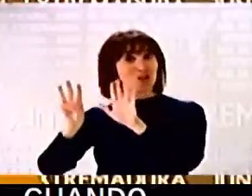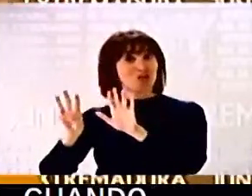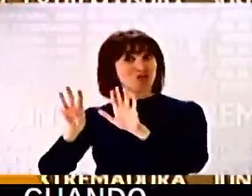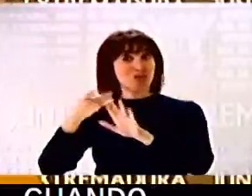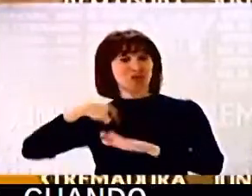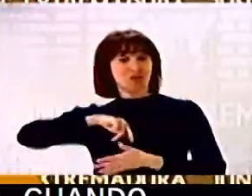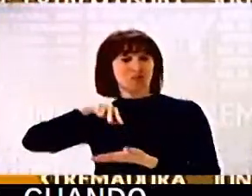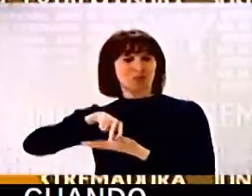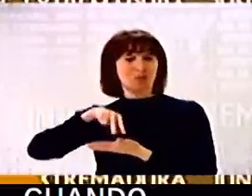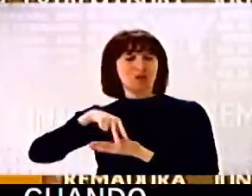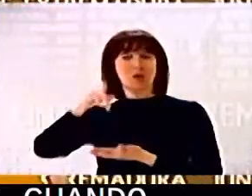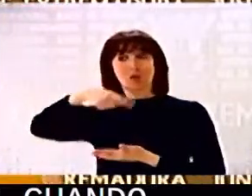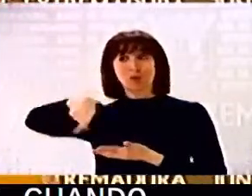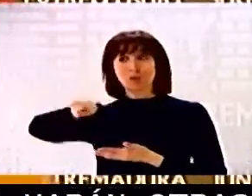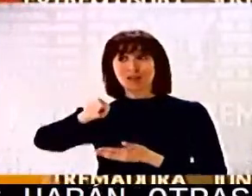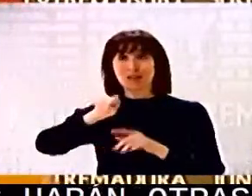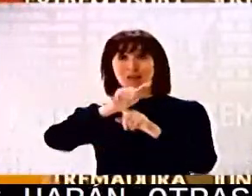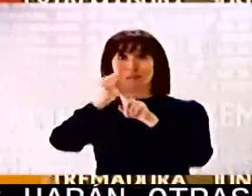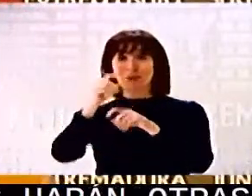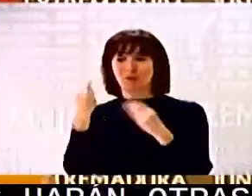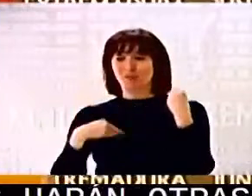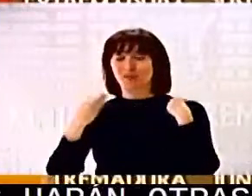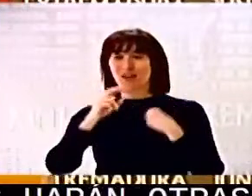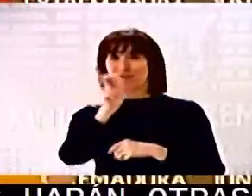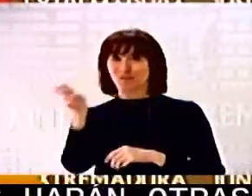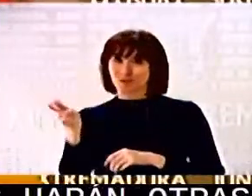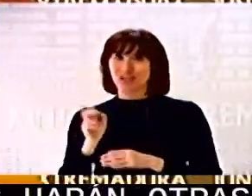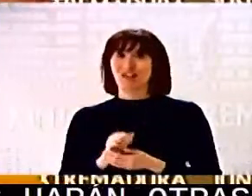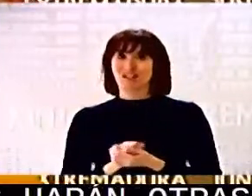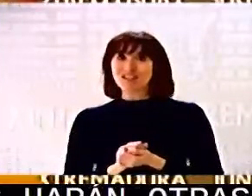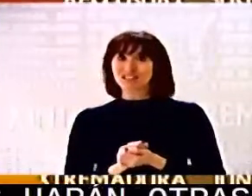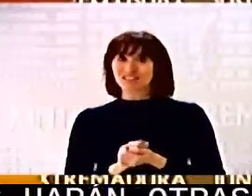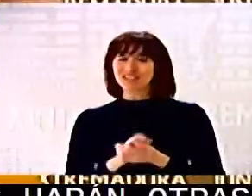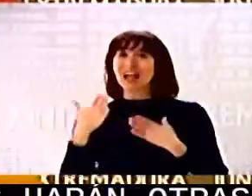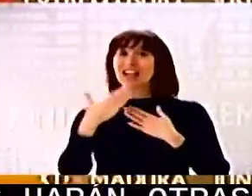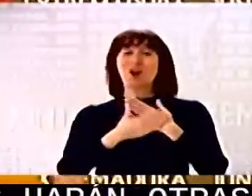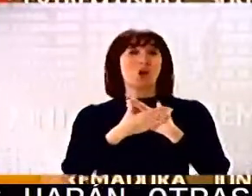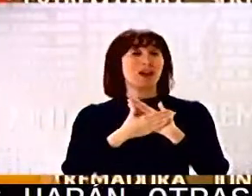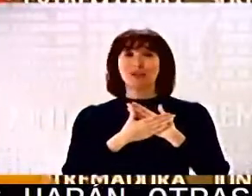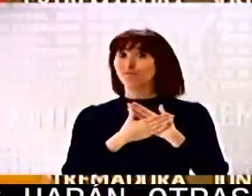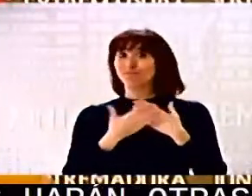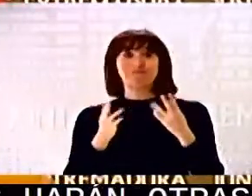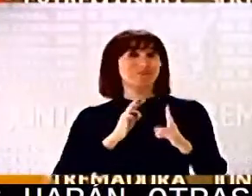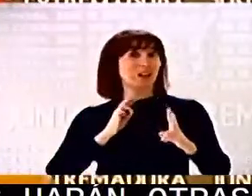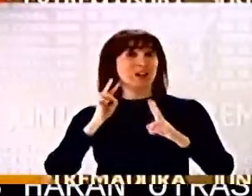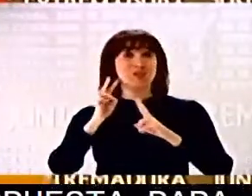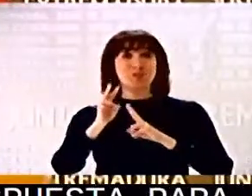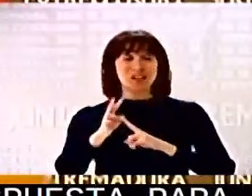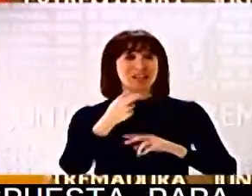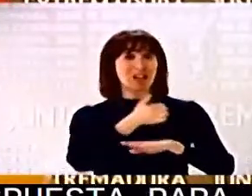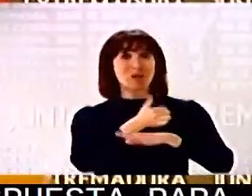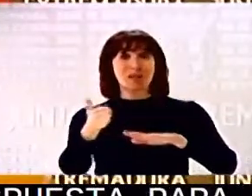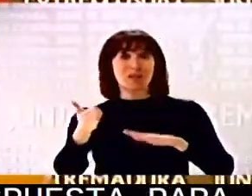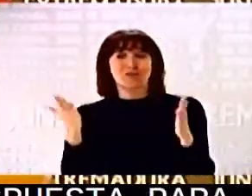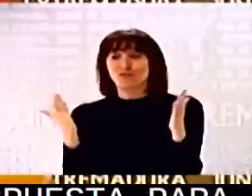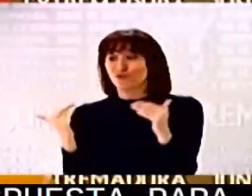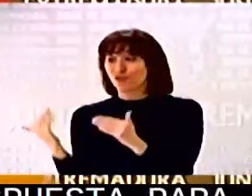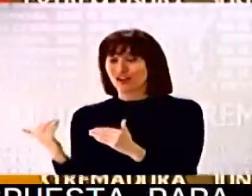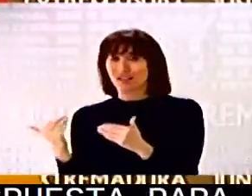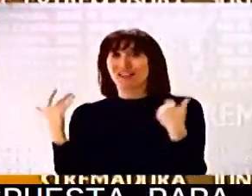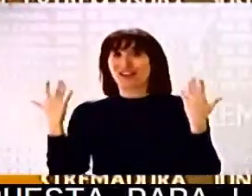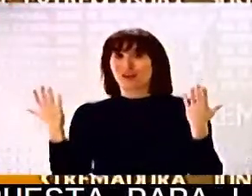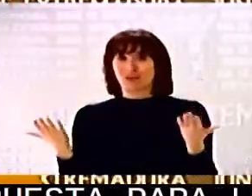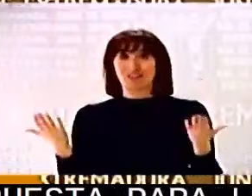compareciendo, ustedes nos harán otras preguntas. Y el Gobierno no tendrá respuesta para los ciudadanos de Extremadura.